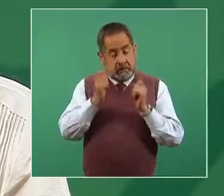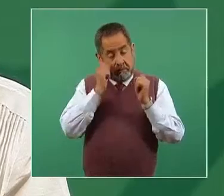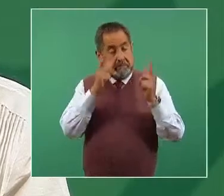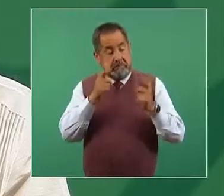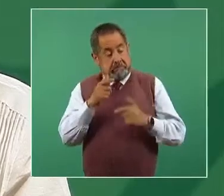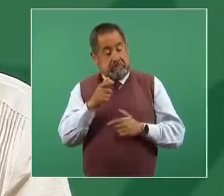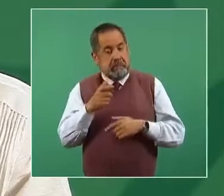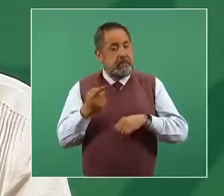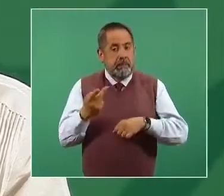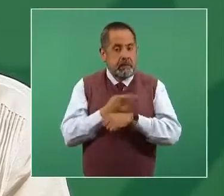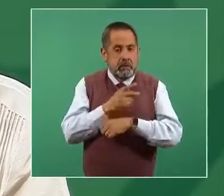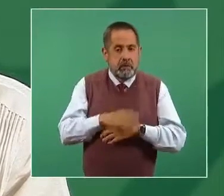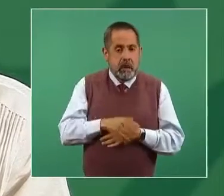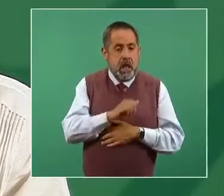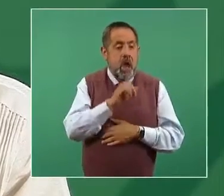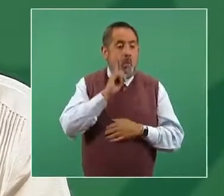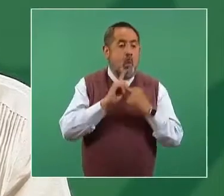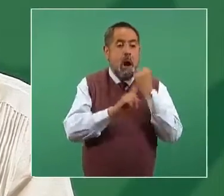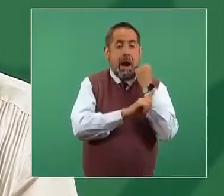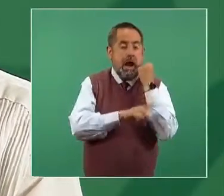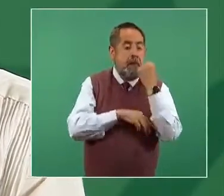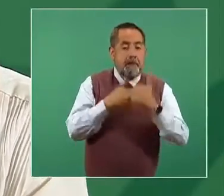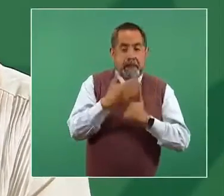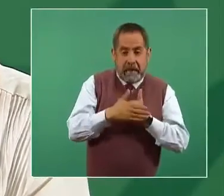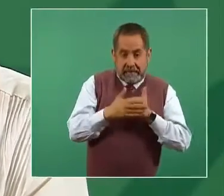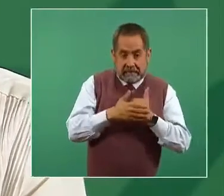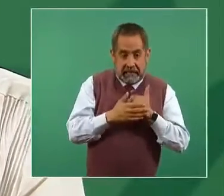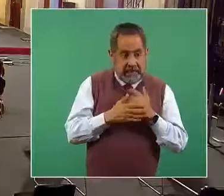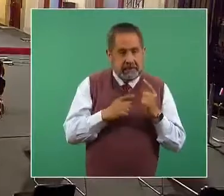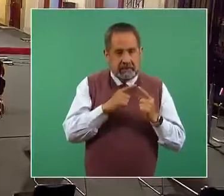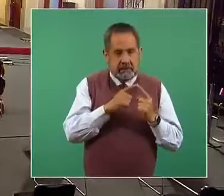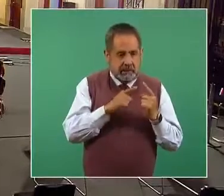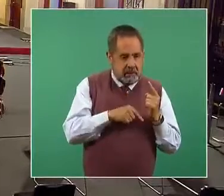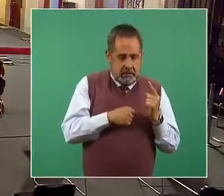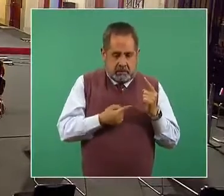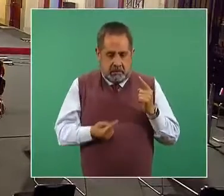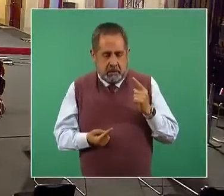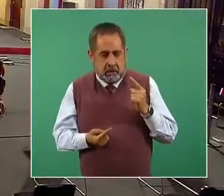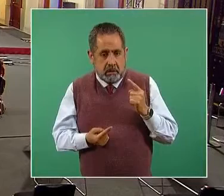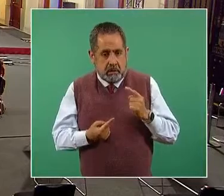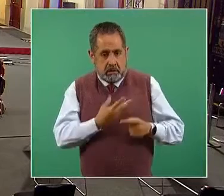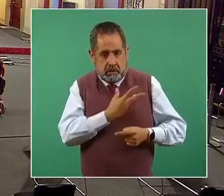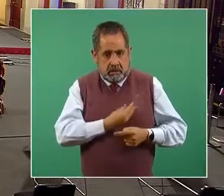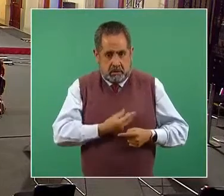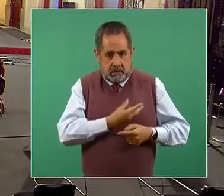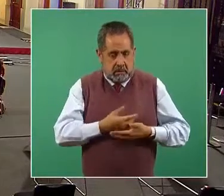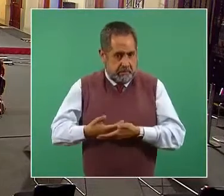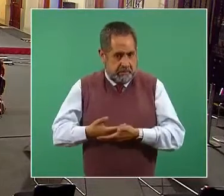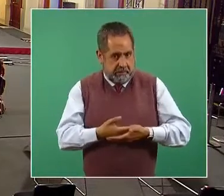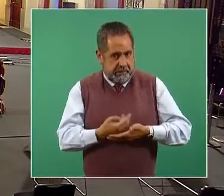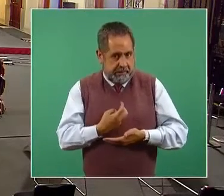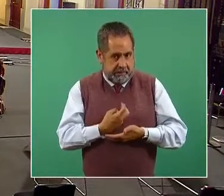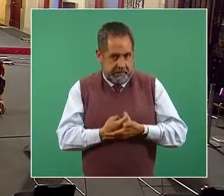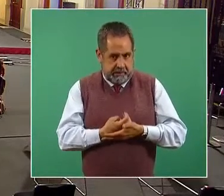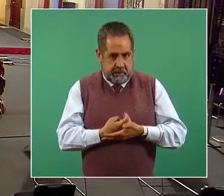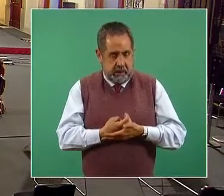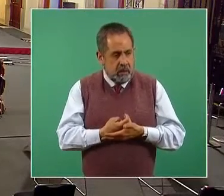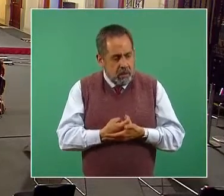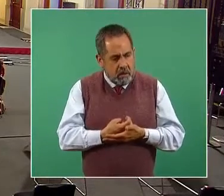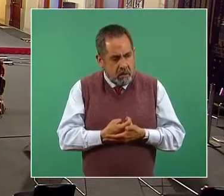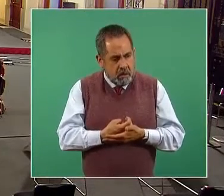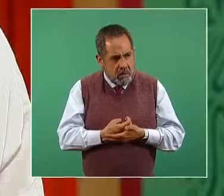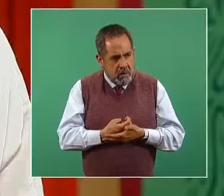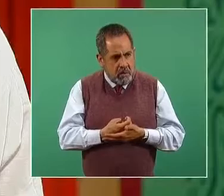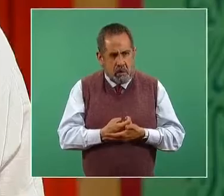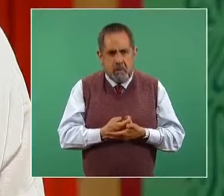sorprendente, es que las mujeres embarazadas y consecuentemente sus productos de gestación no hayan